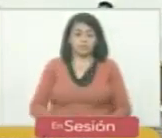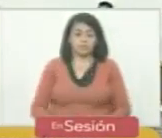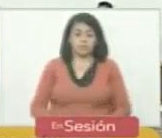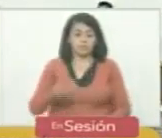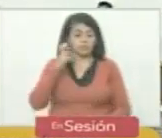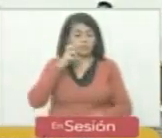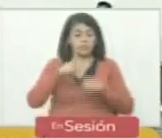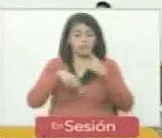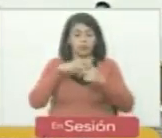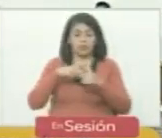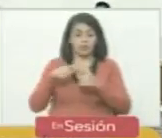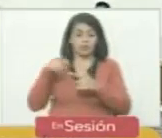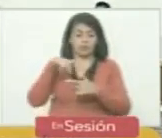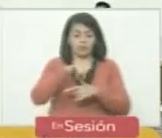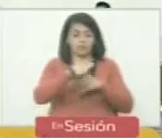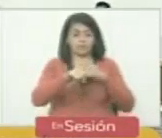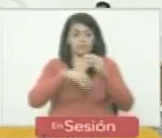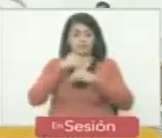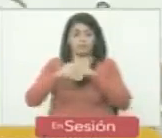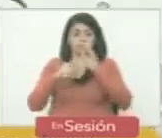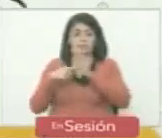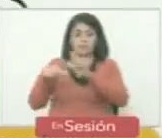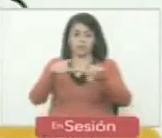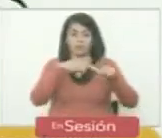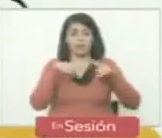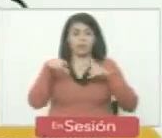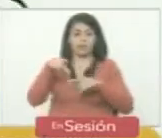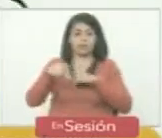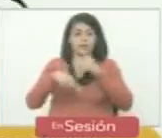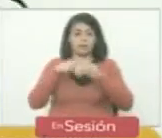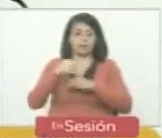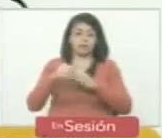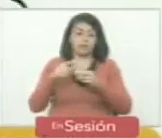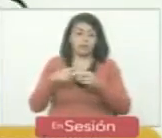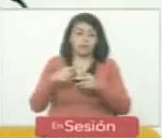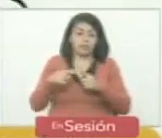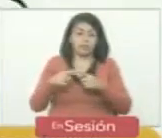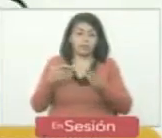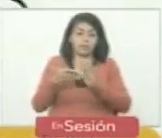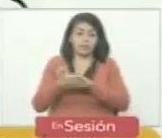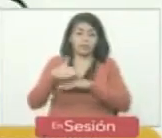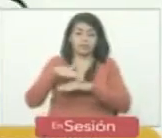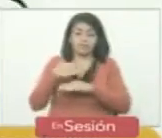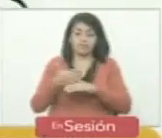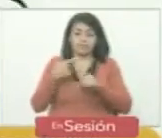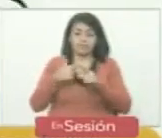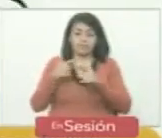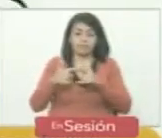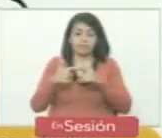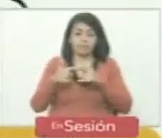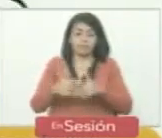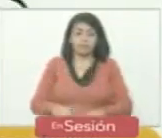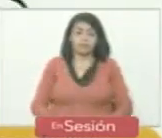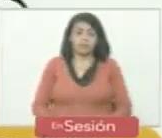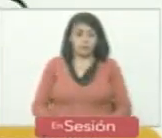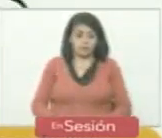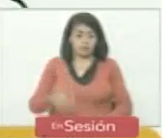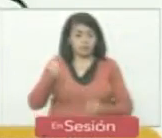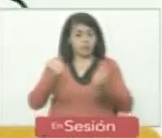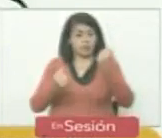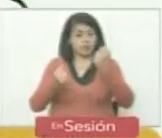negada. Allí se pone en riesgo no solo la aeronave, sino la vida de la